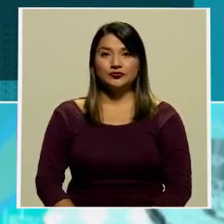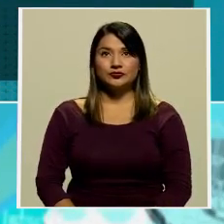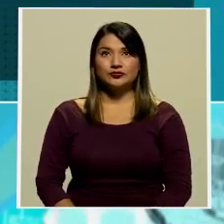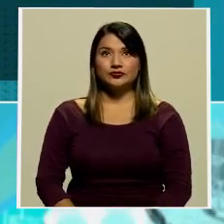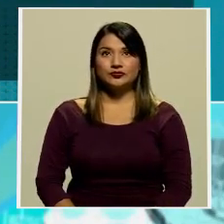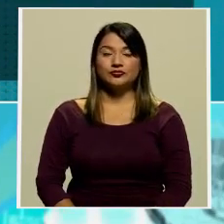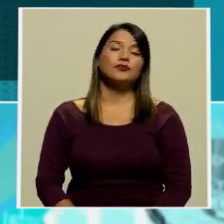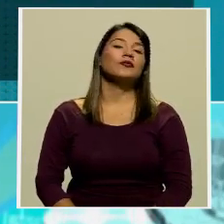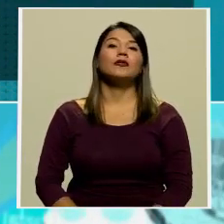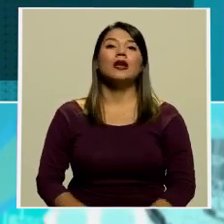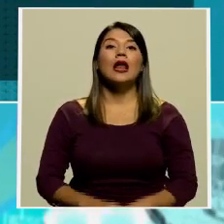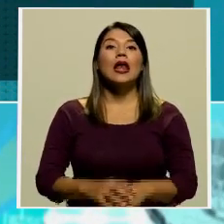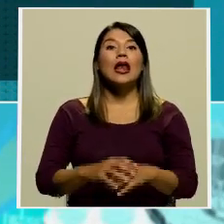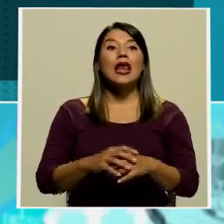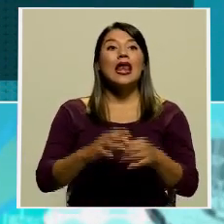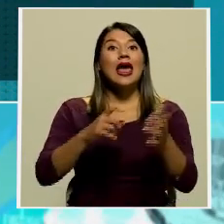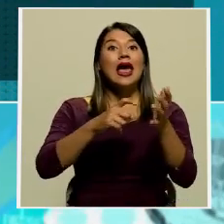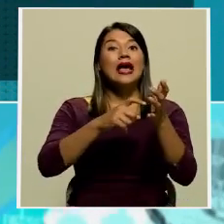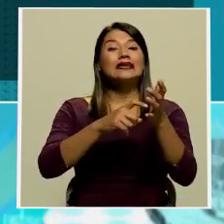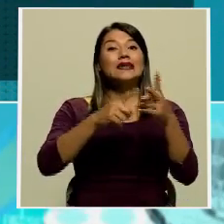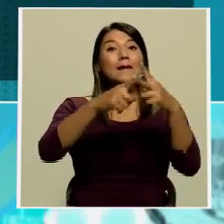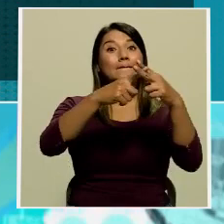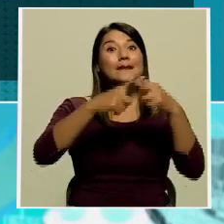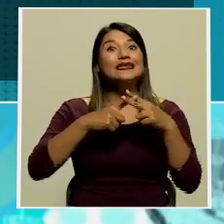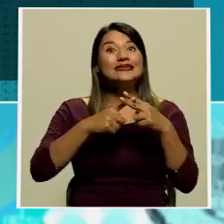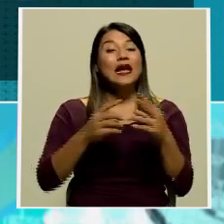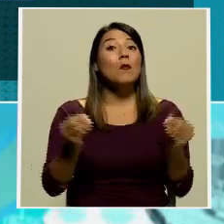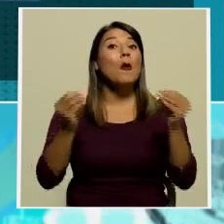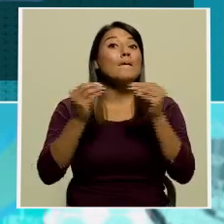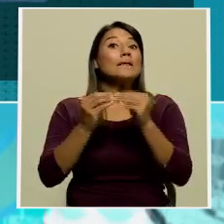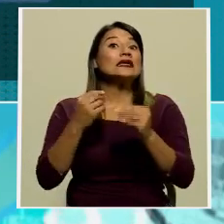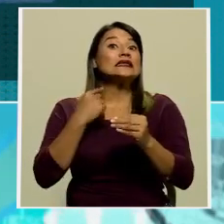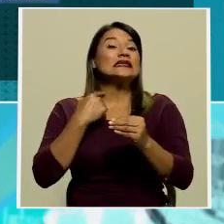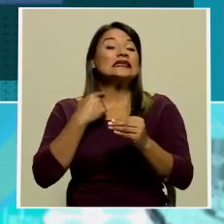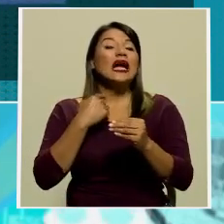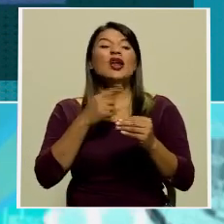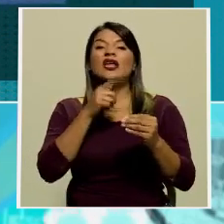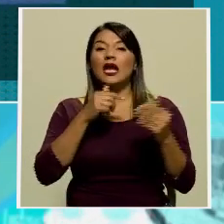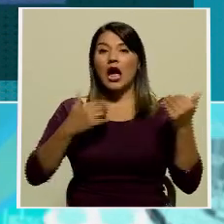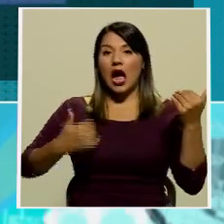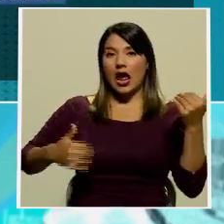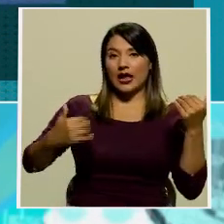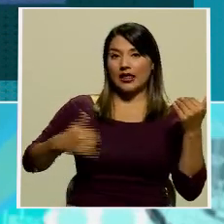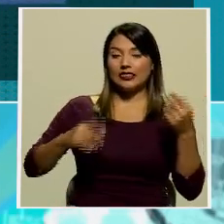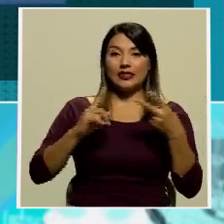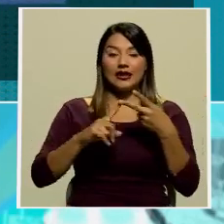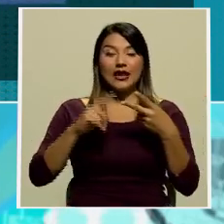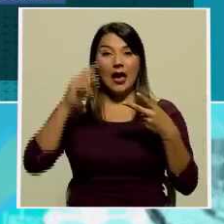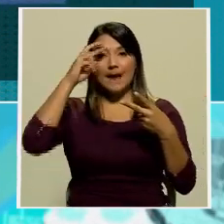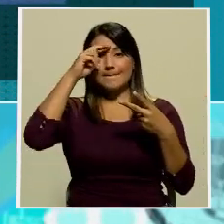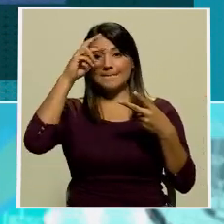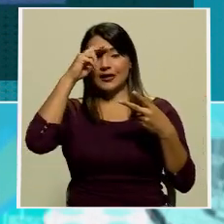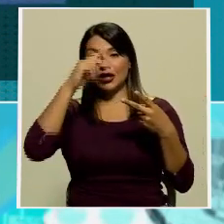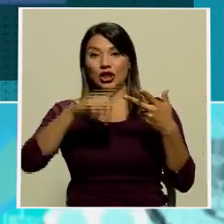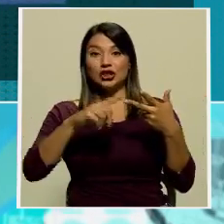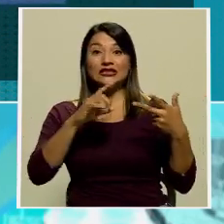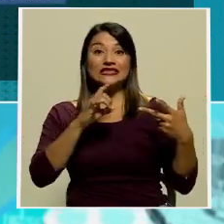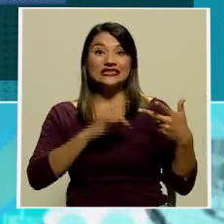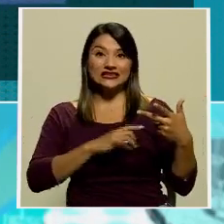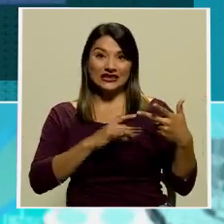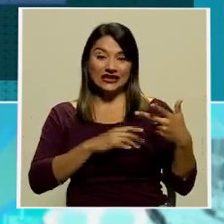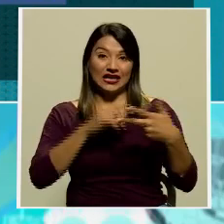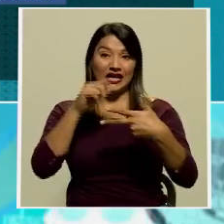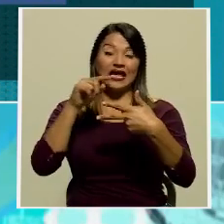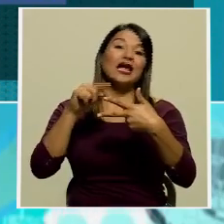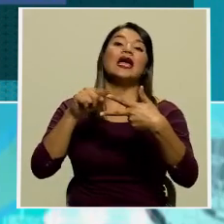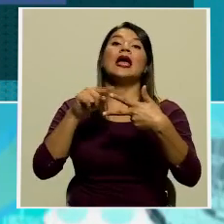Las mayores deudas las contrajeron Argentina, México y Chile. México con